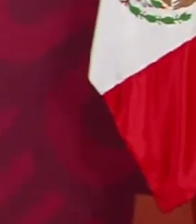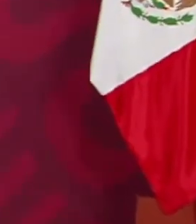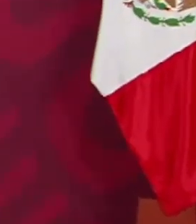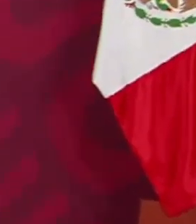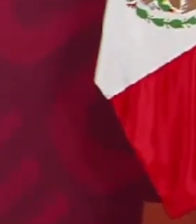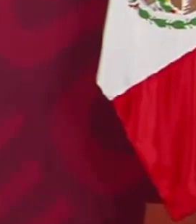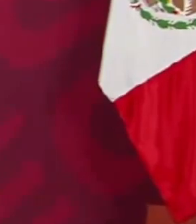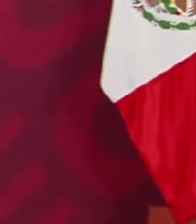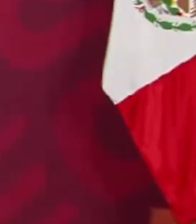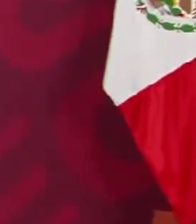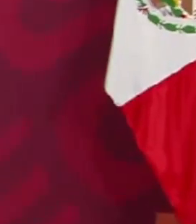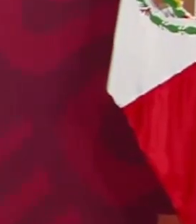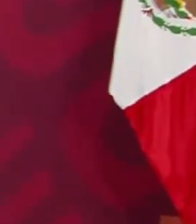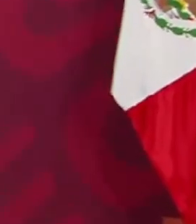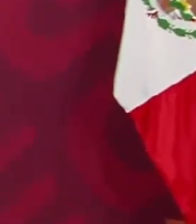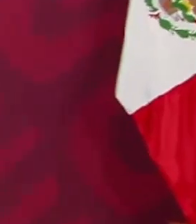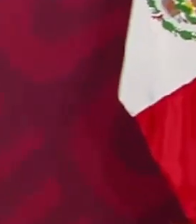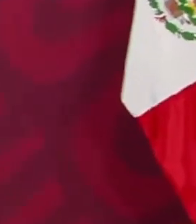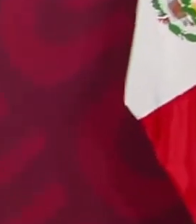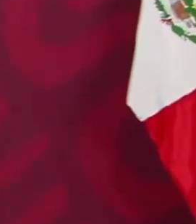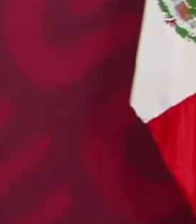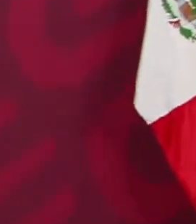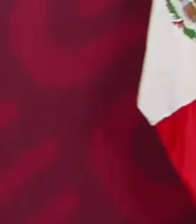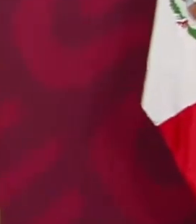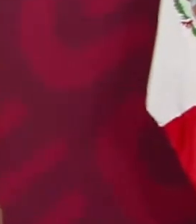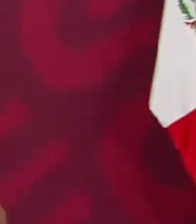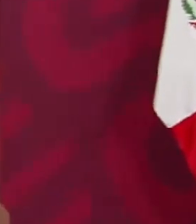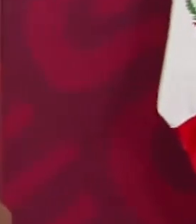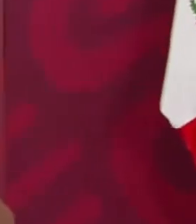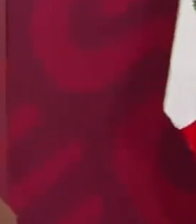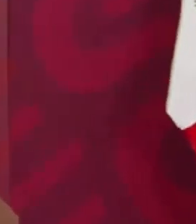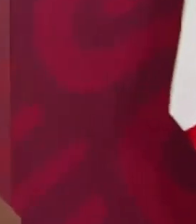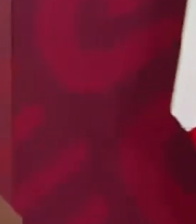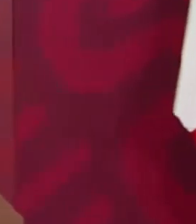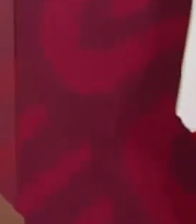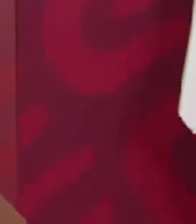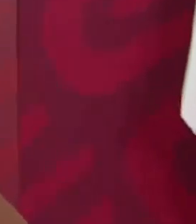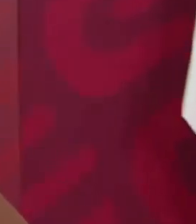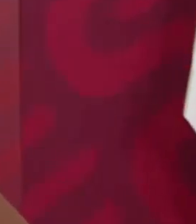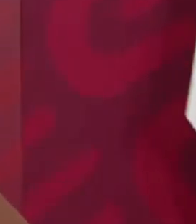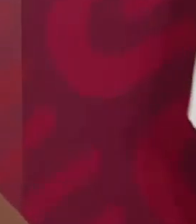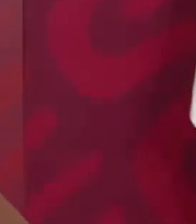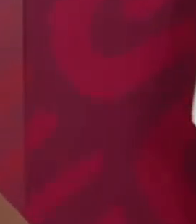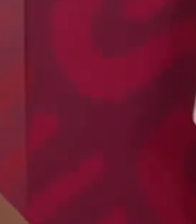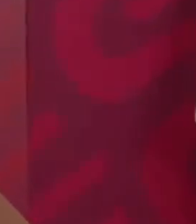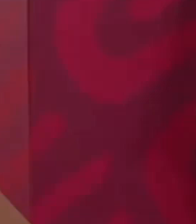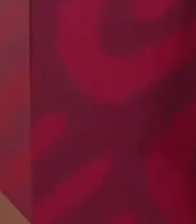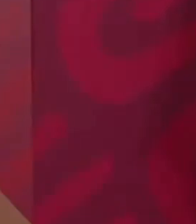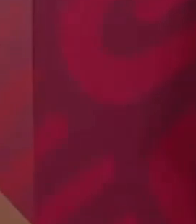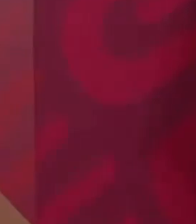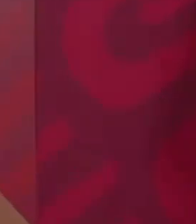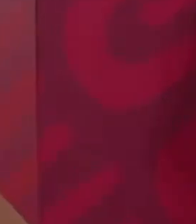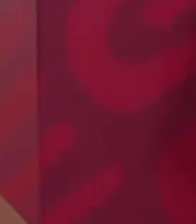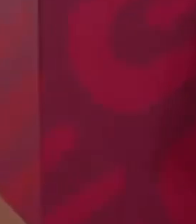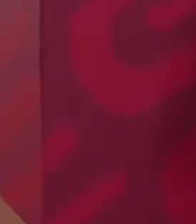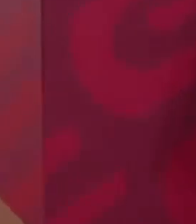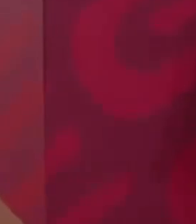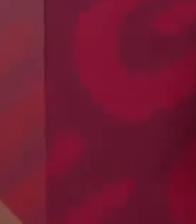como era antes, a los medios de información y a la manipulación,